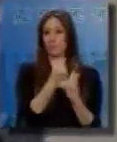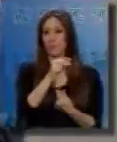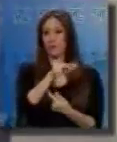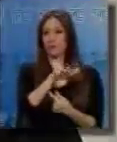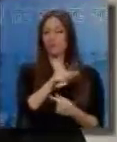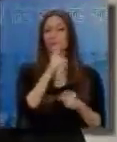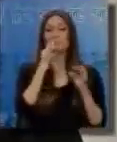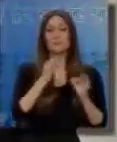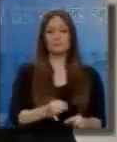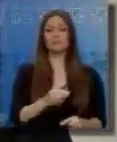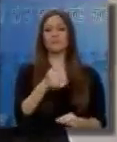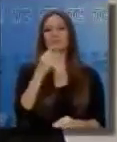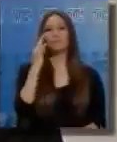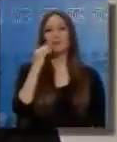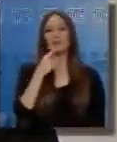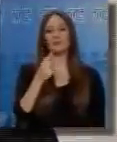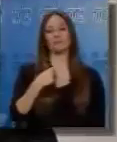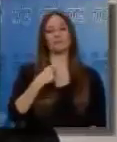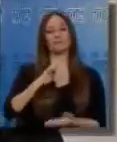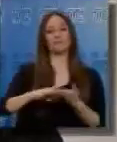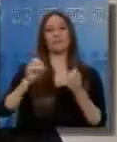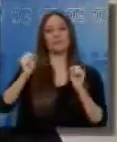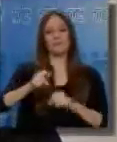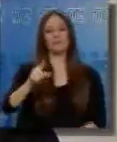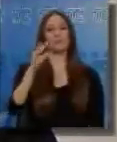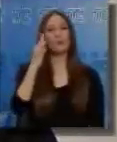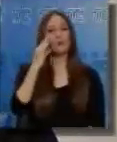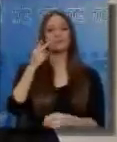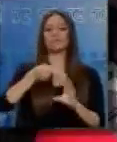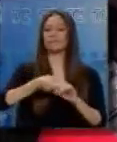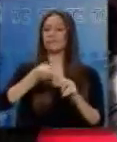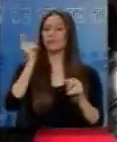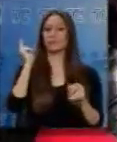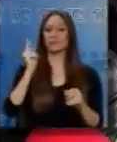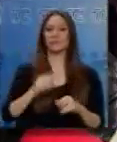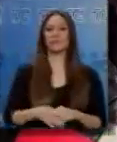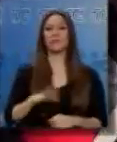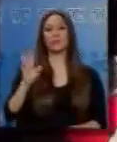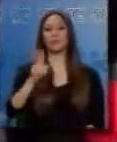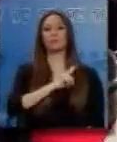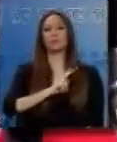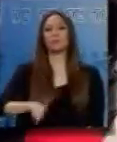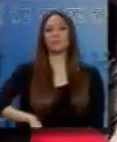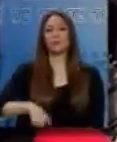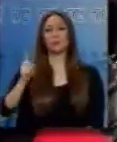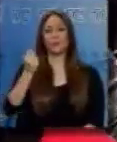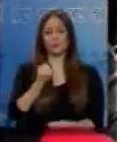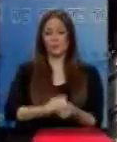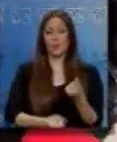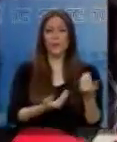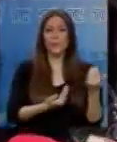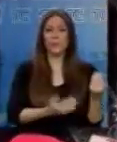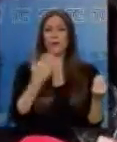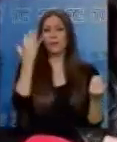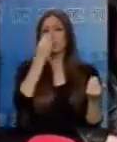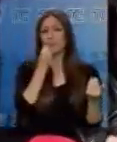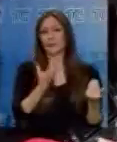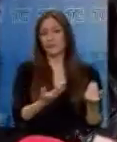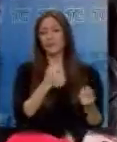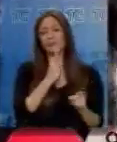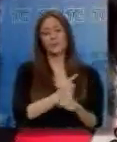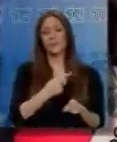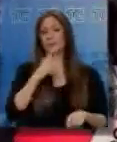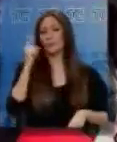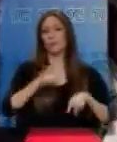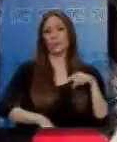Estado confirmó la salida de Viviana Bonilla de la Secretaría de Gestión Política. Por motivos personales, ¿no? Ella acaba de ser mamá de una bebé preciosa, entonces no